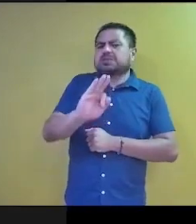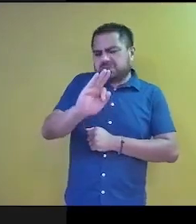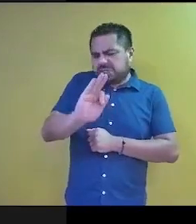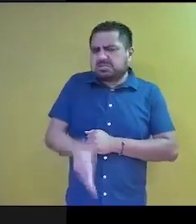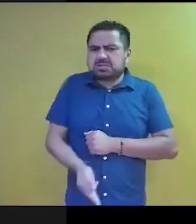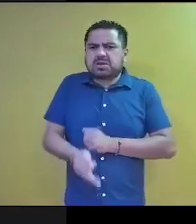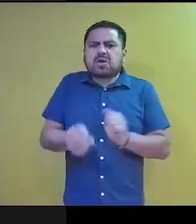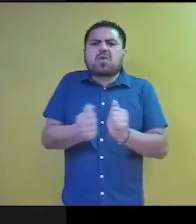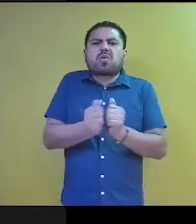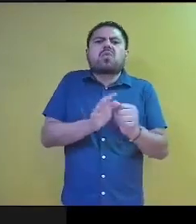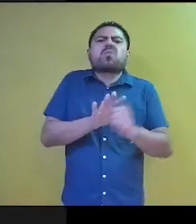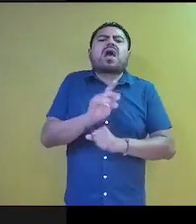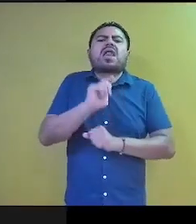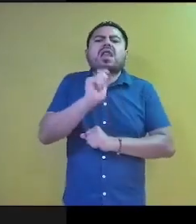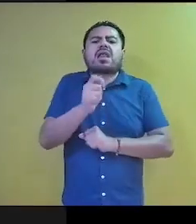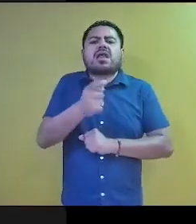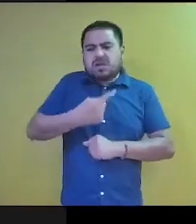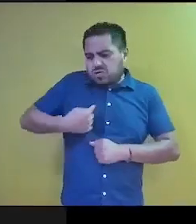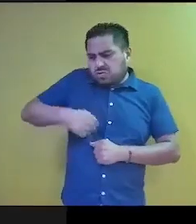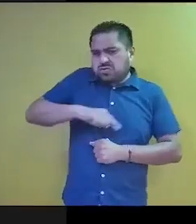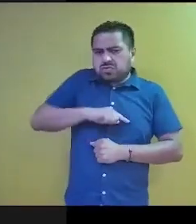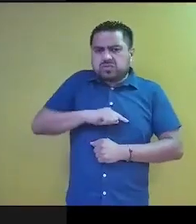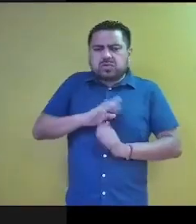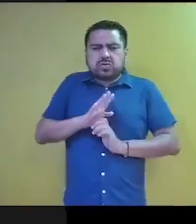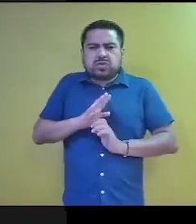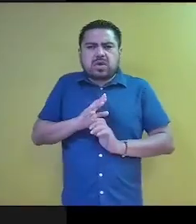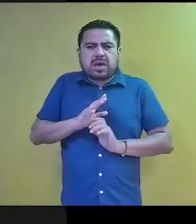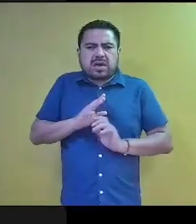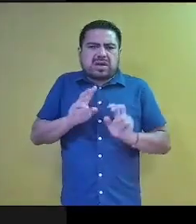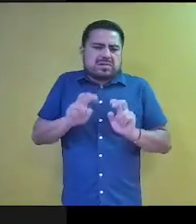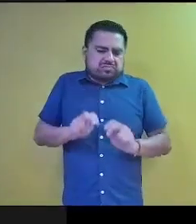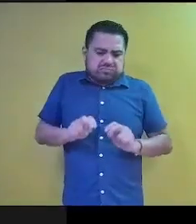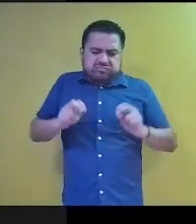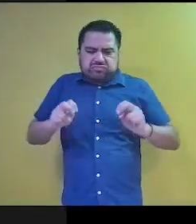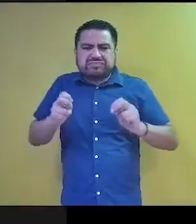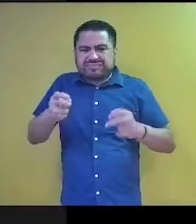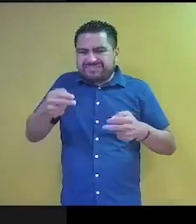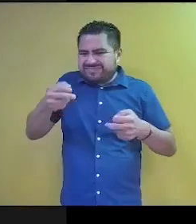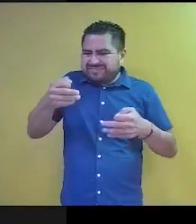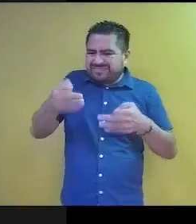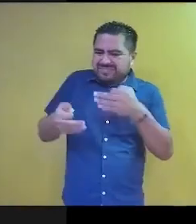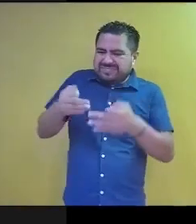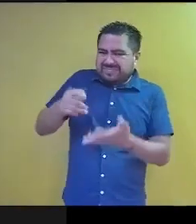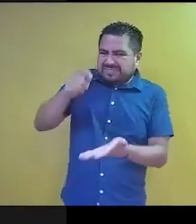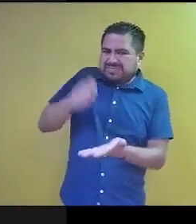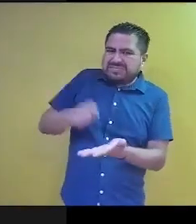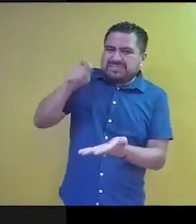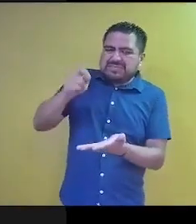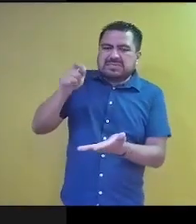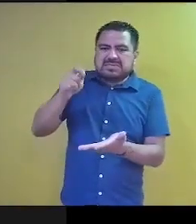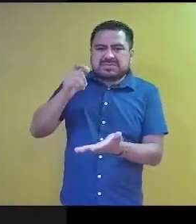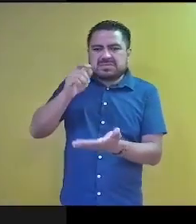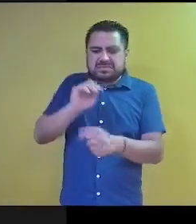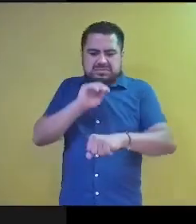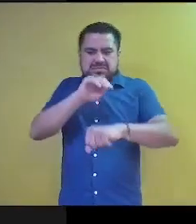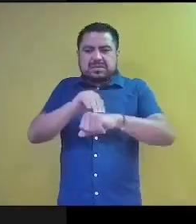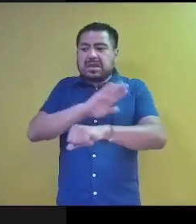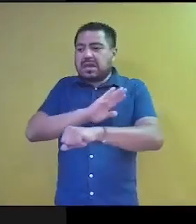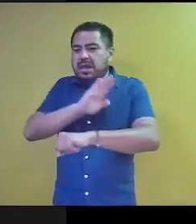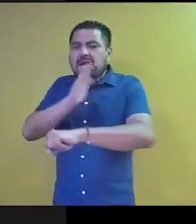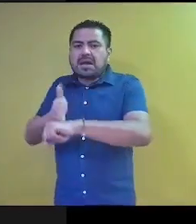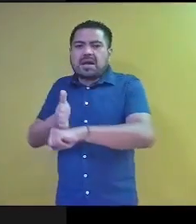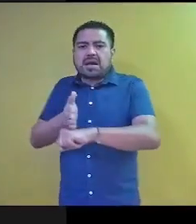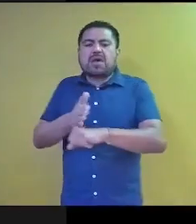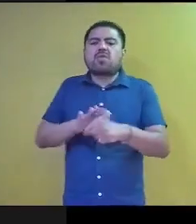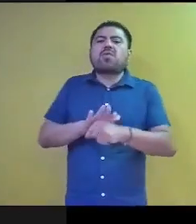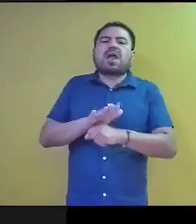en el hecho de que seamos nosotros, este tribunal, quien dicte la sanción correspondiente,